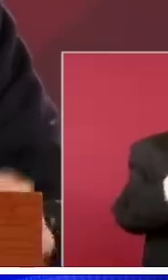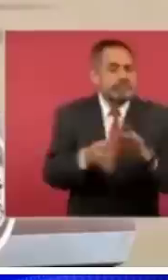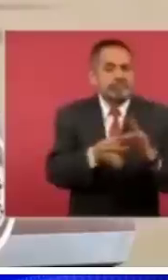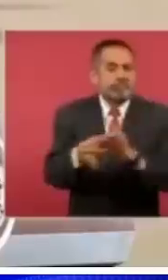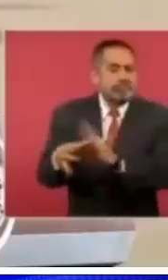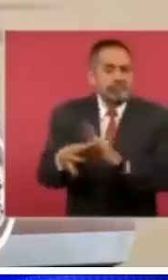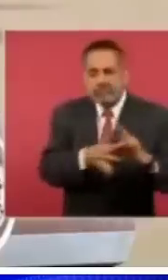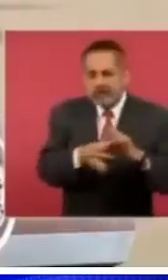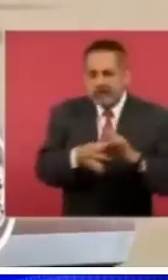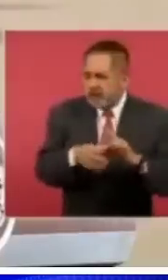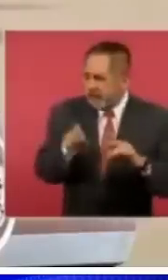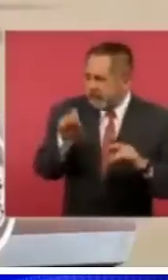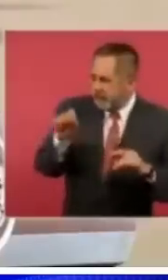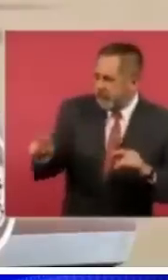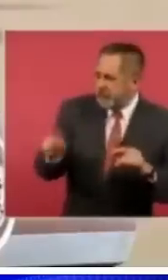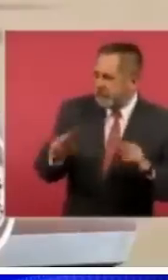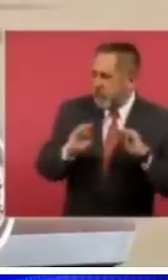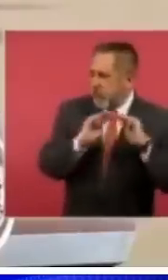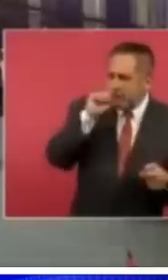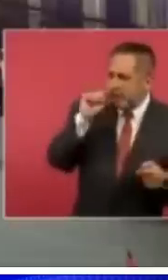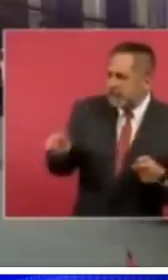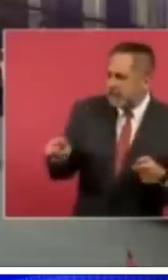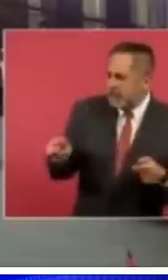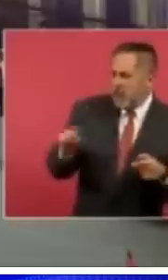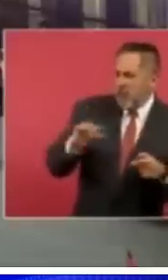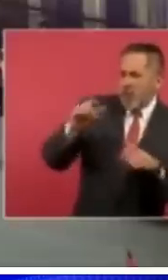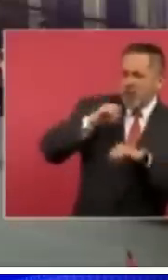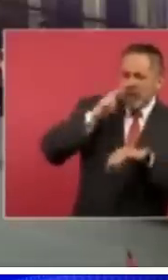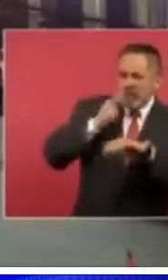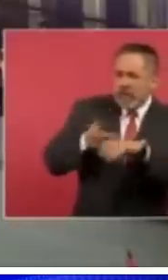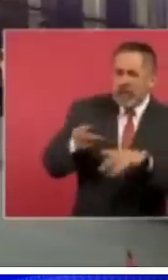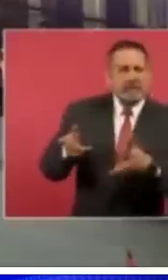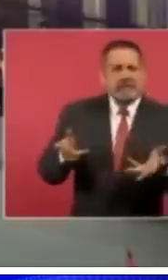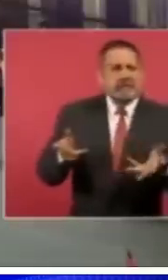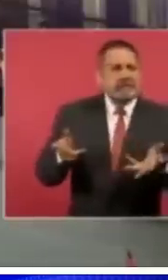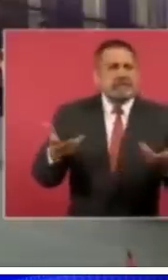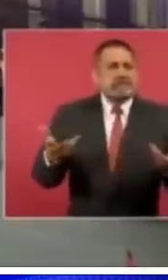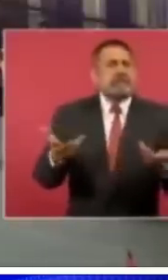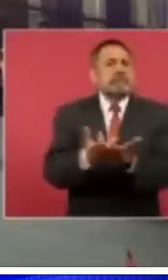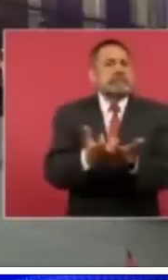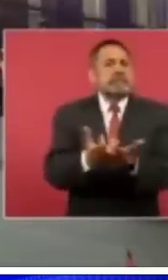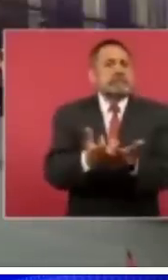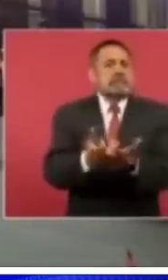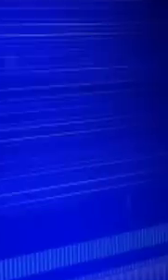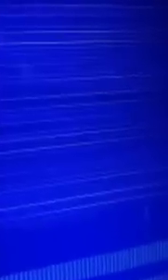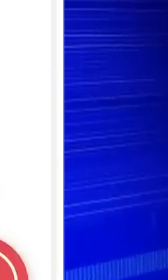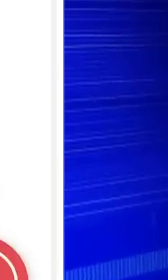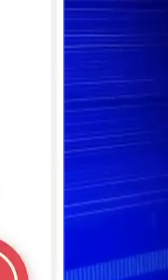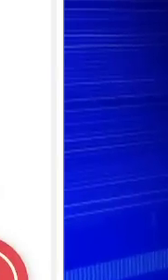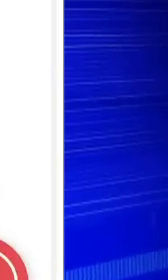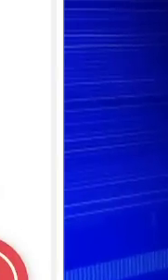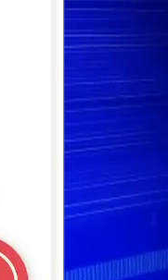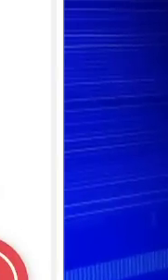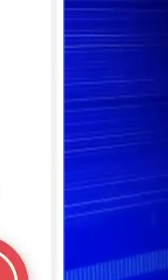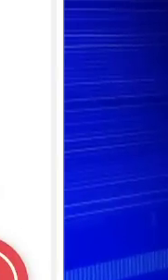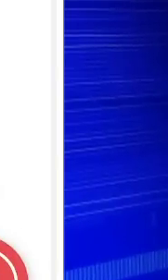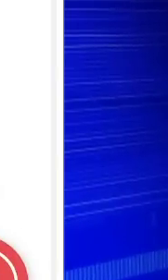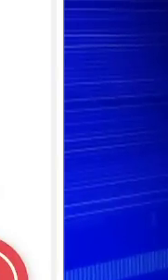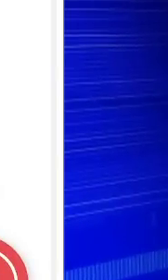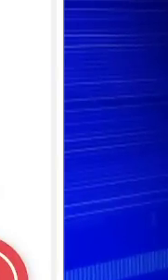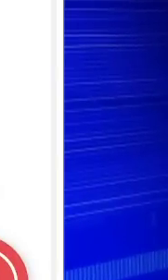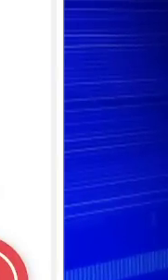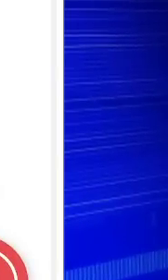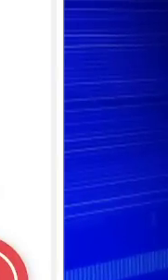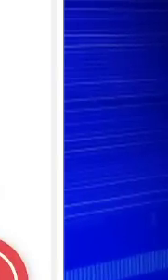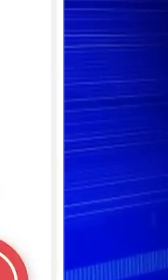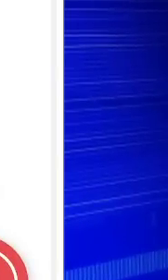las declaraciones que le reportábamos el día de ayer Este es el punto de partida porque fue cuando se empezó a hablar sobre este proceso de extradición y fueran